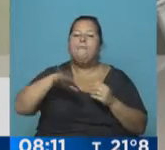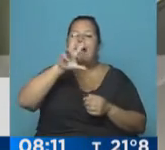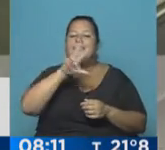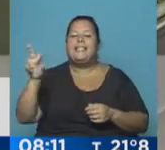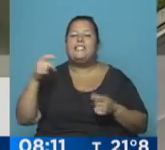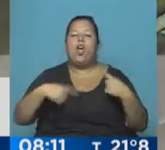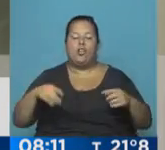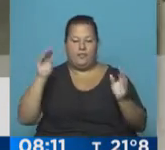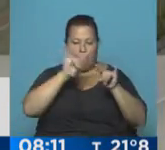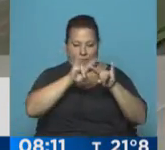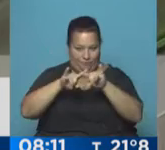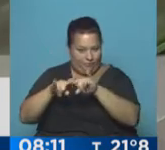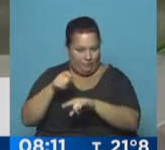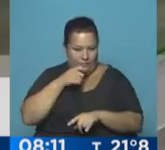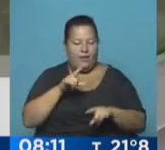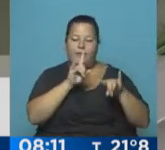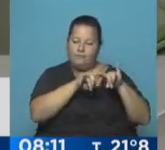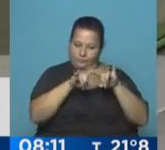300 productos? Sí. Entrá a la página